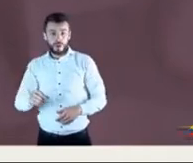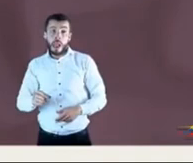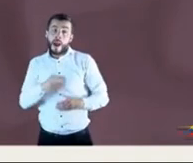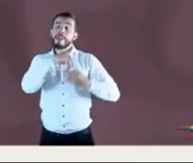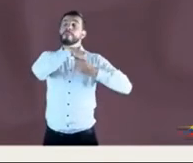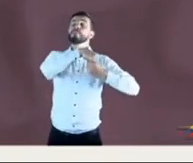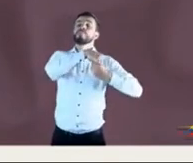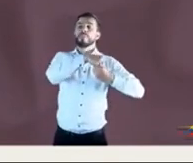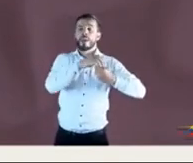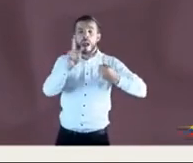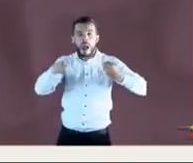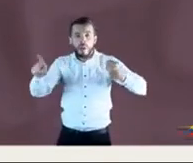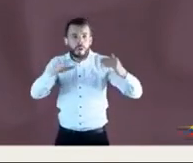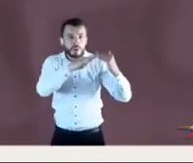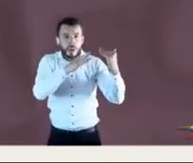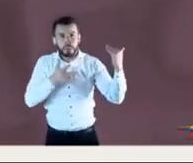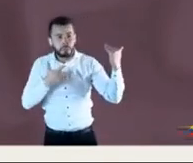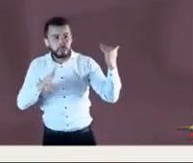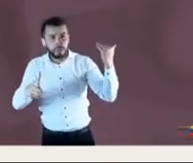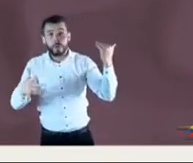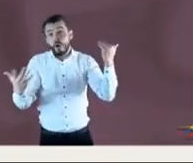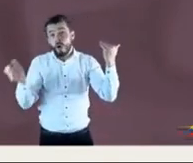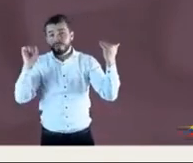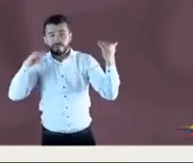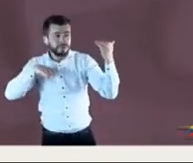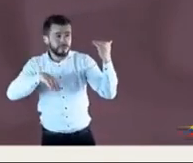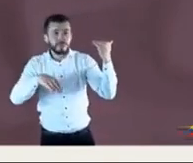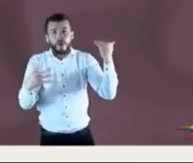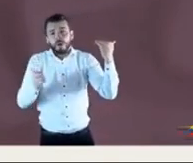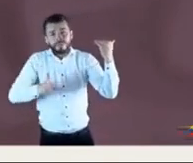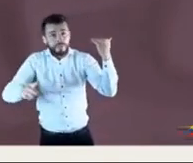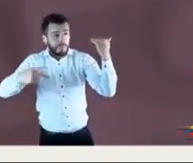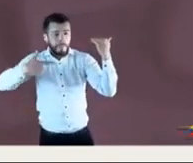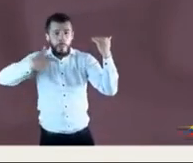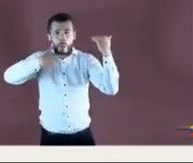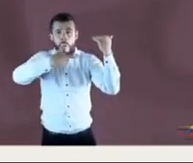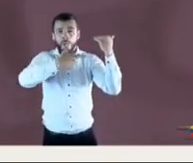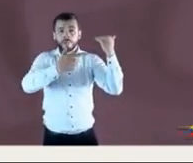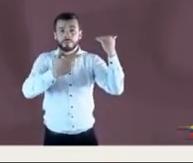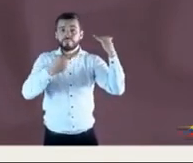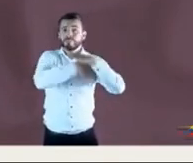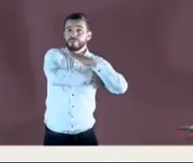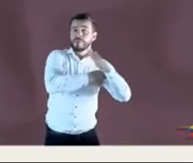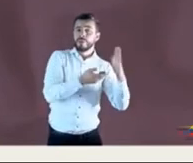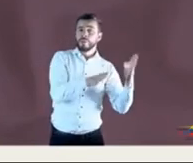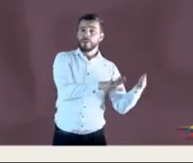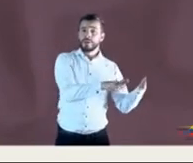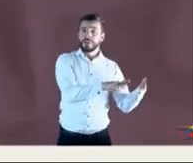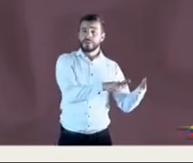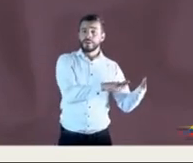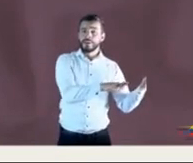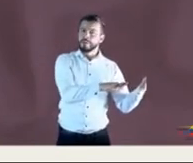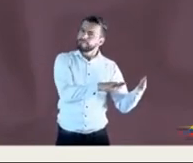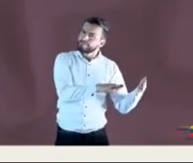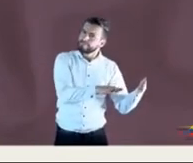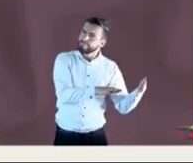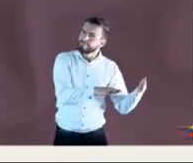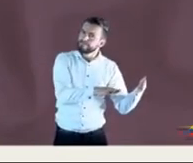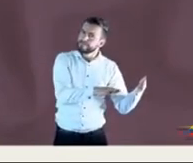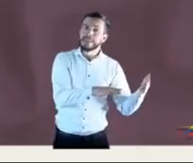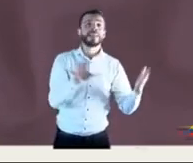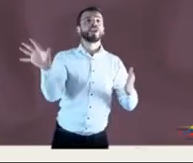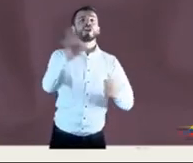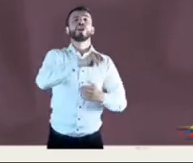indicar que quienes ejecutaron estas acciones violentas en su contra aprovecharon inclusive de la situación de